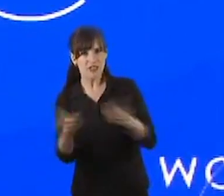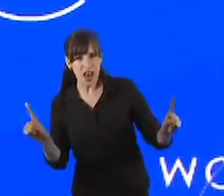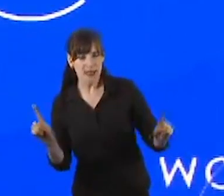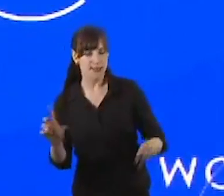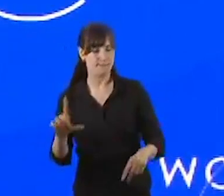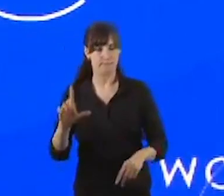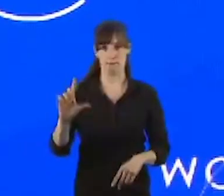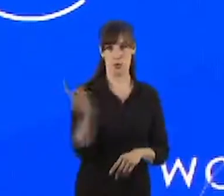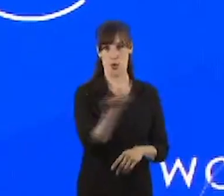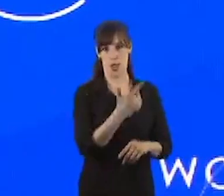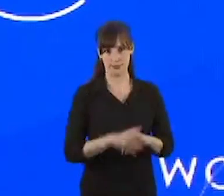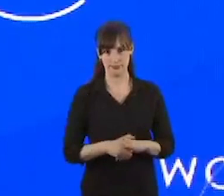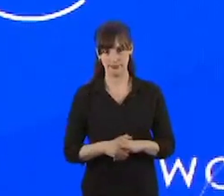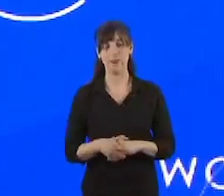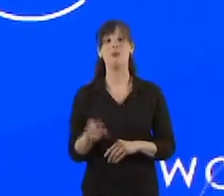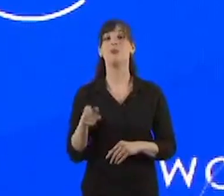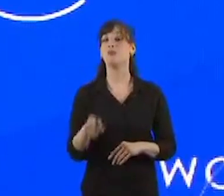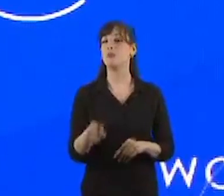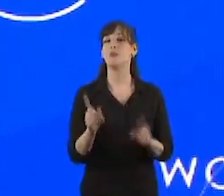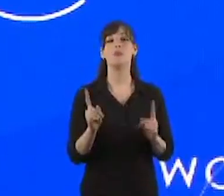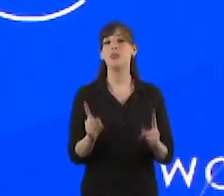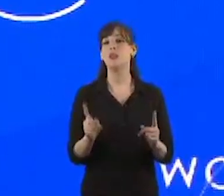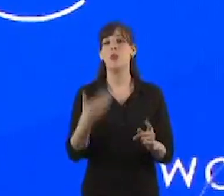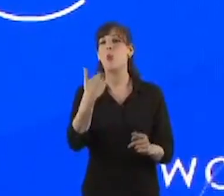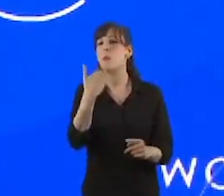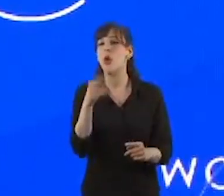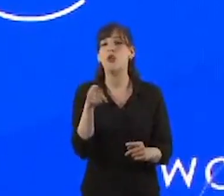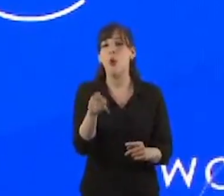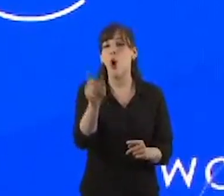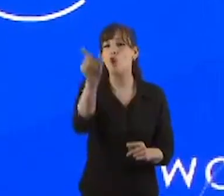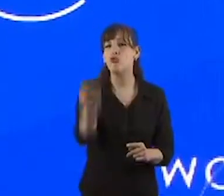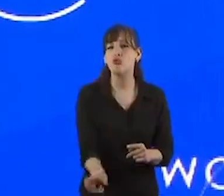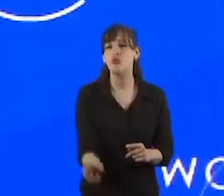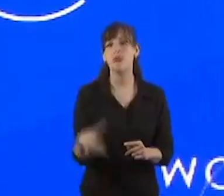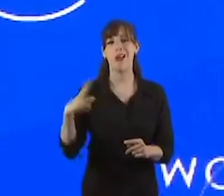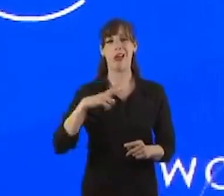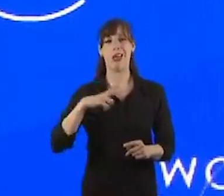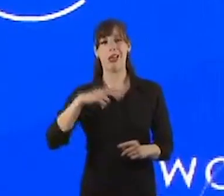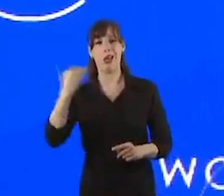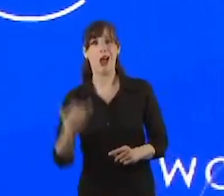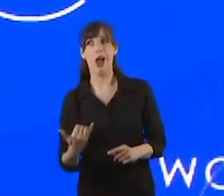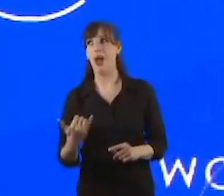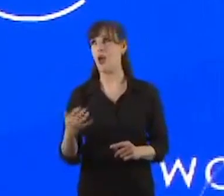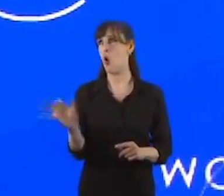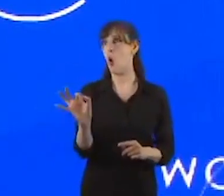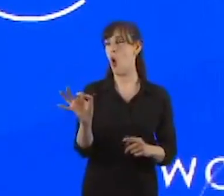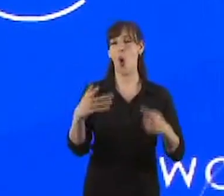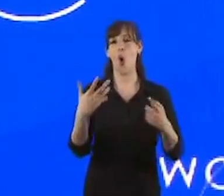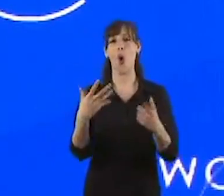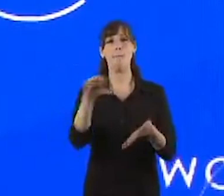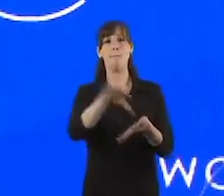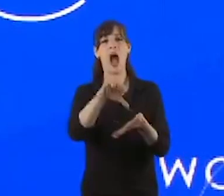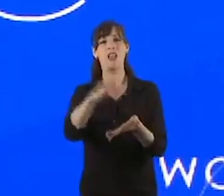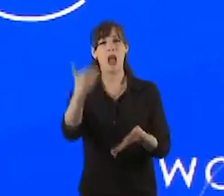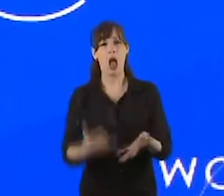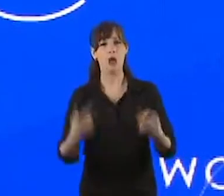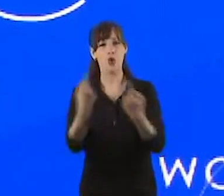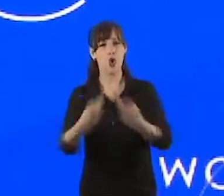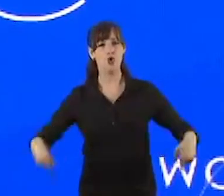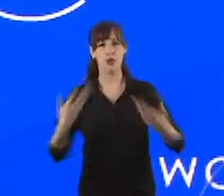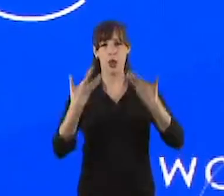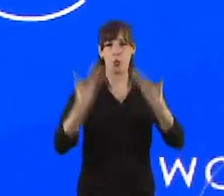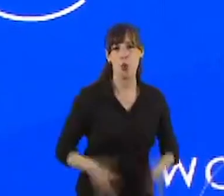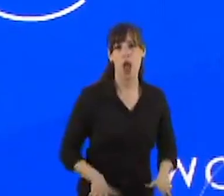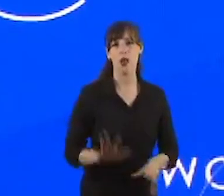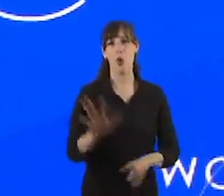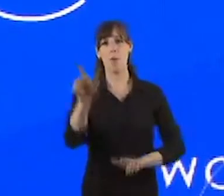empírica de que no importa cuán rico seas, cuántos recursos naturales tengas, no importa cuán capacitada esté la población,